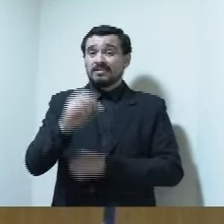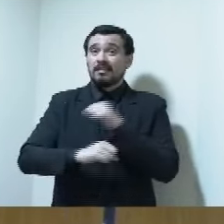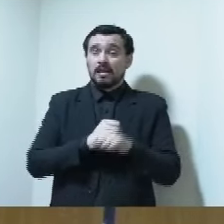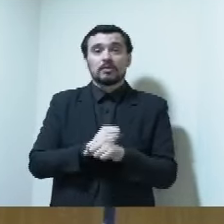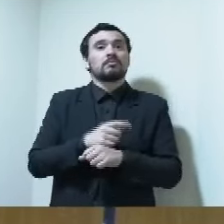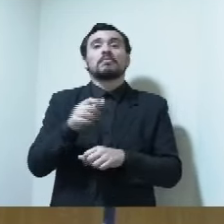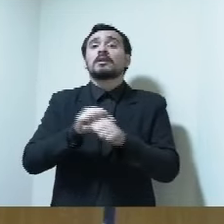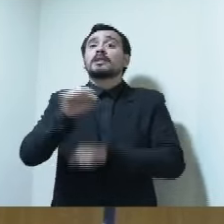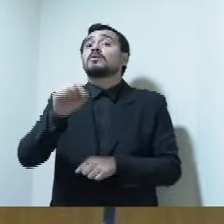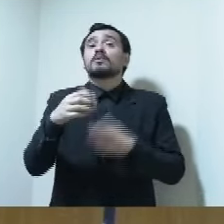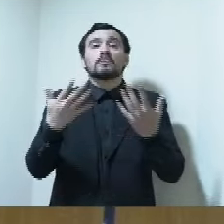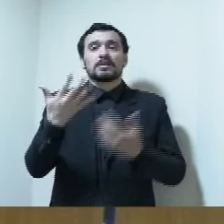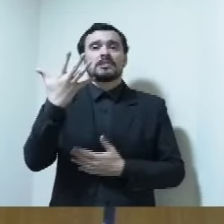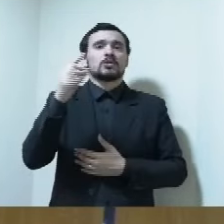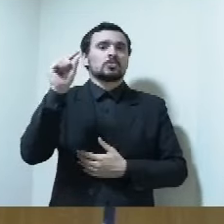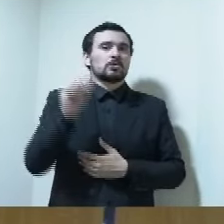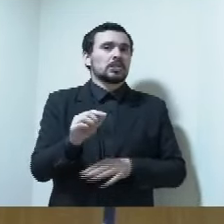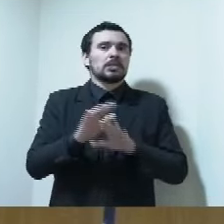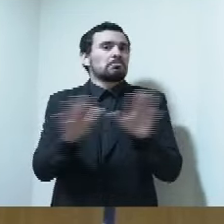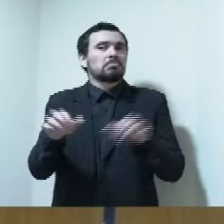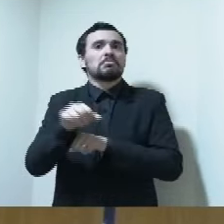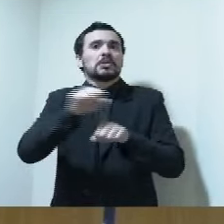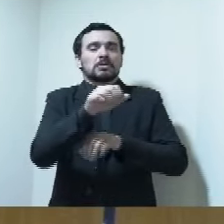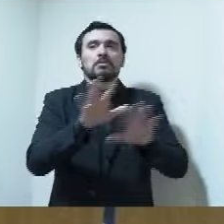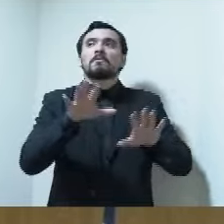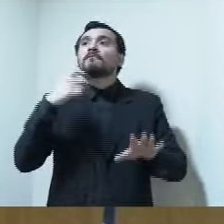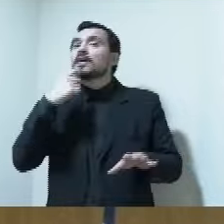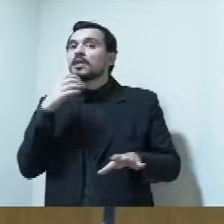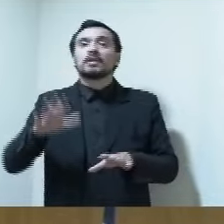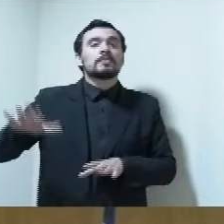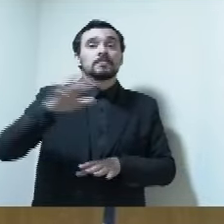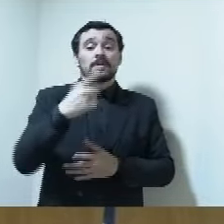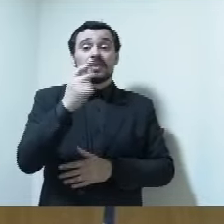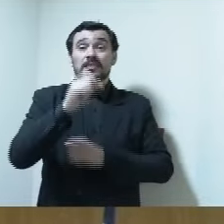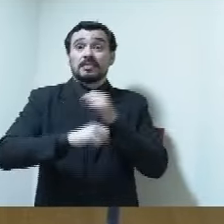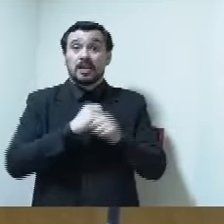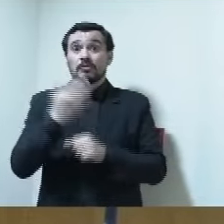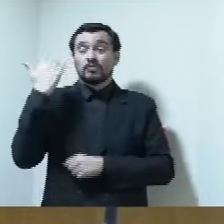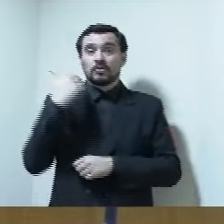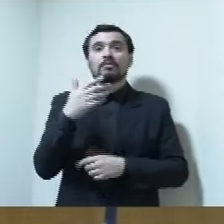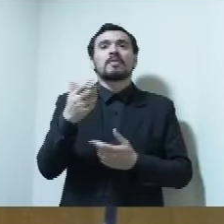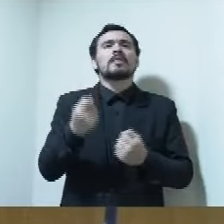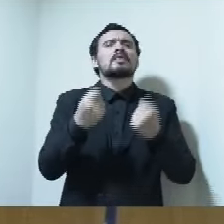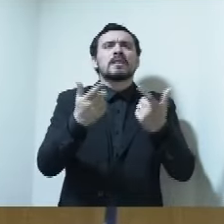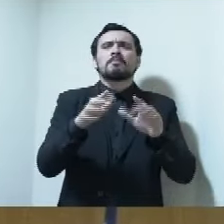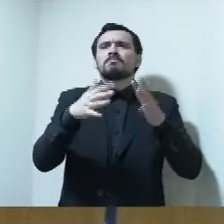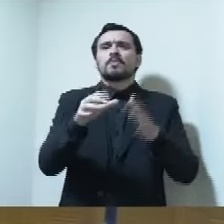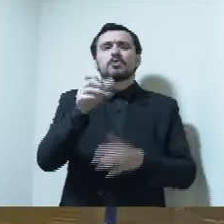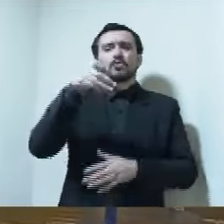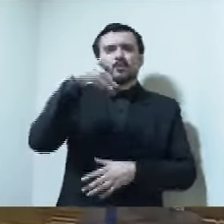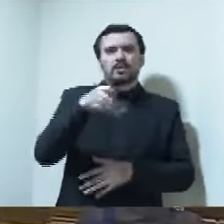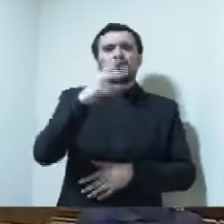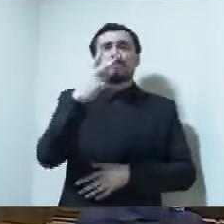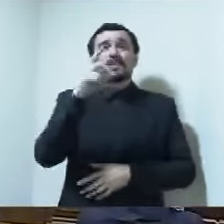ha titulado el 5% de todas las propiedades. En los últimos 10 años se entregaban en promedio